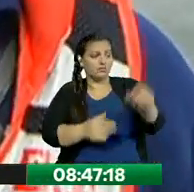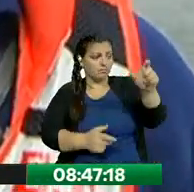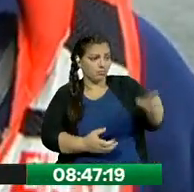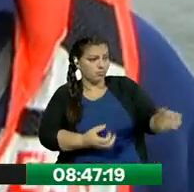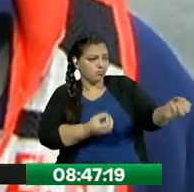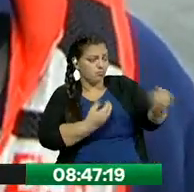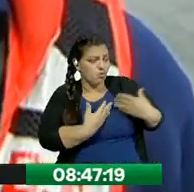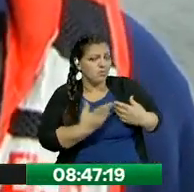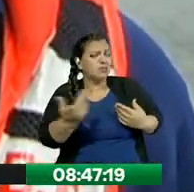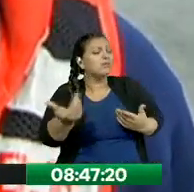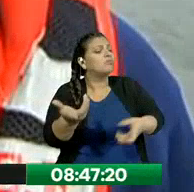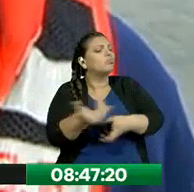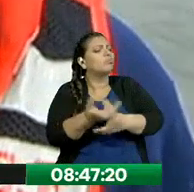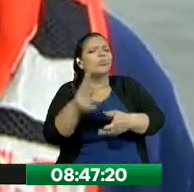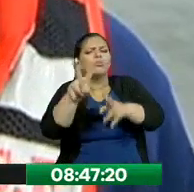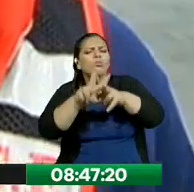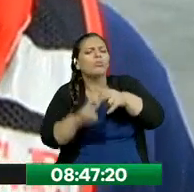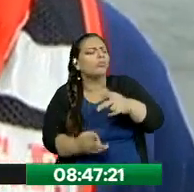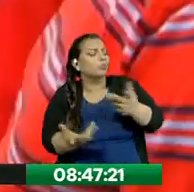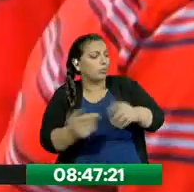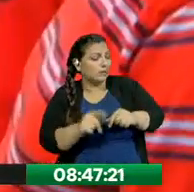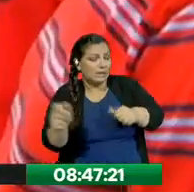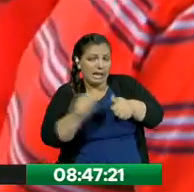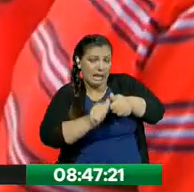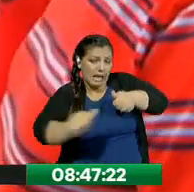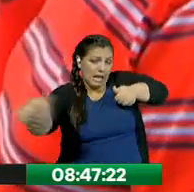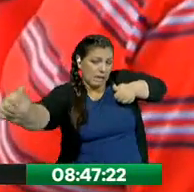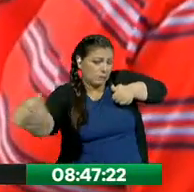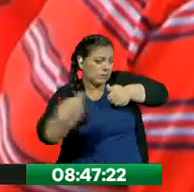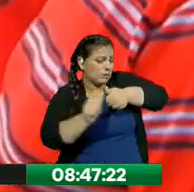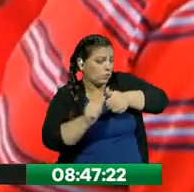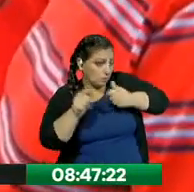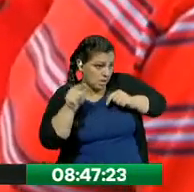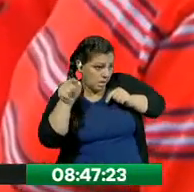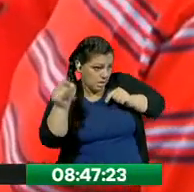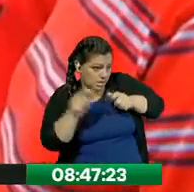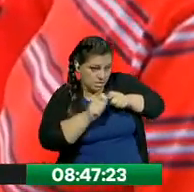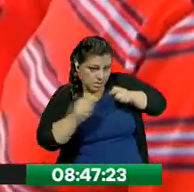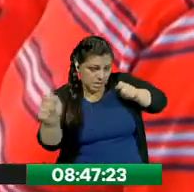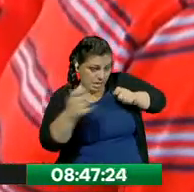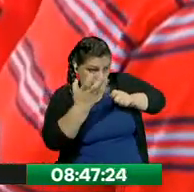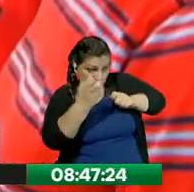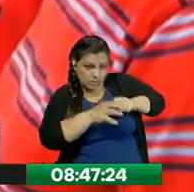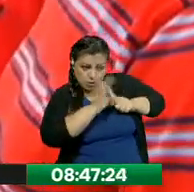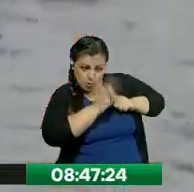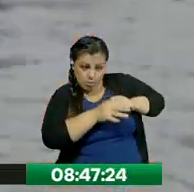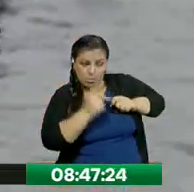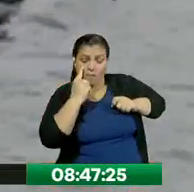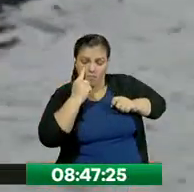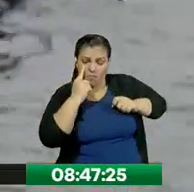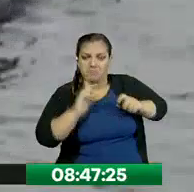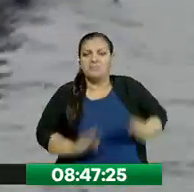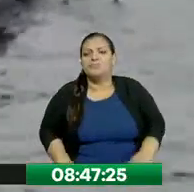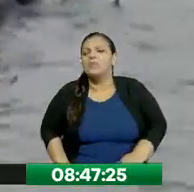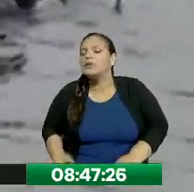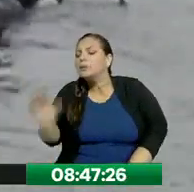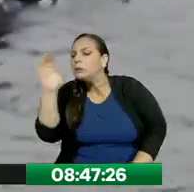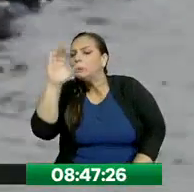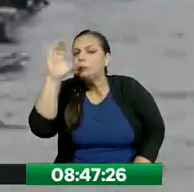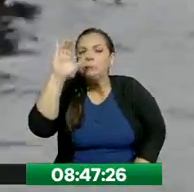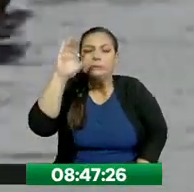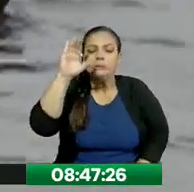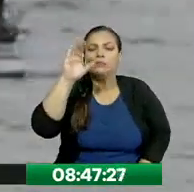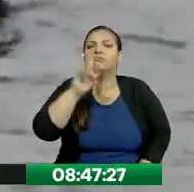y efectivamente se lo encontró a 15 metros de la orilla. Las miradas de familiares, amigos y vecinos del sector fueron fijas a la ardua